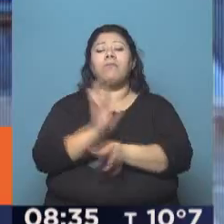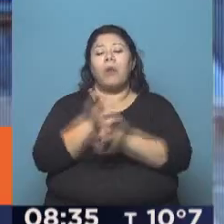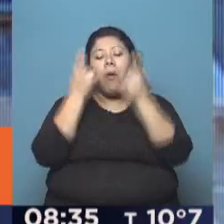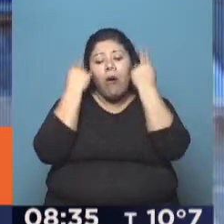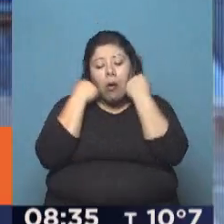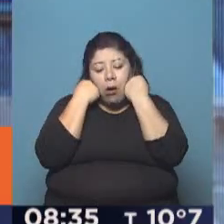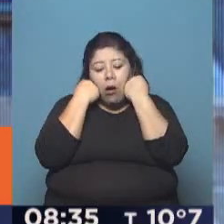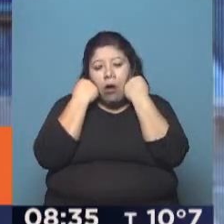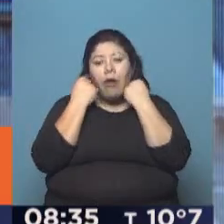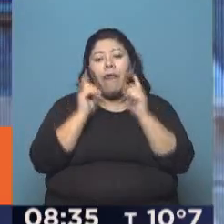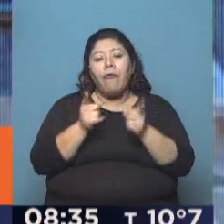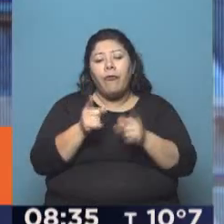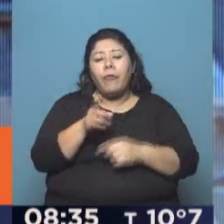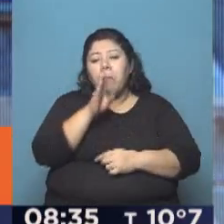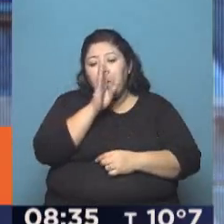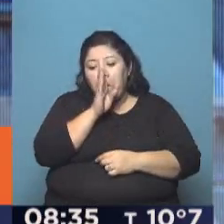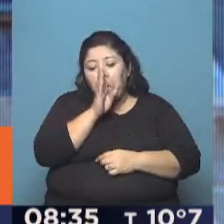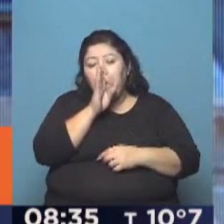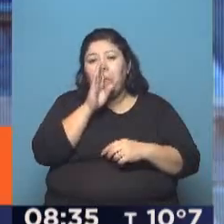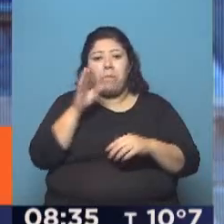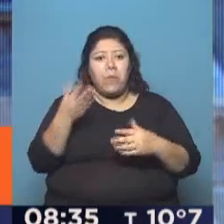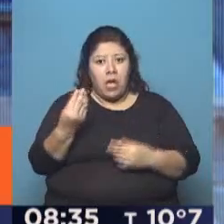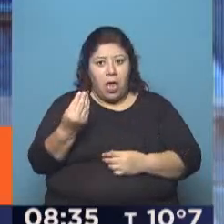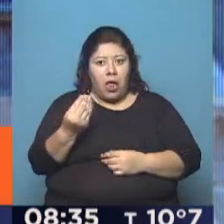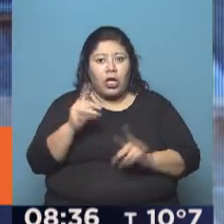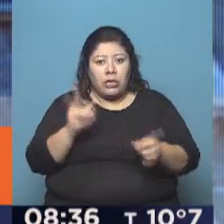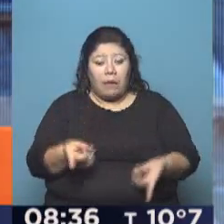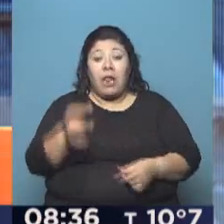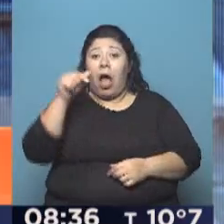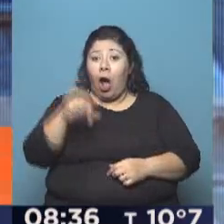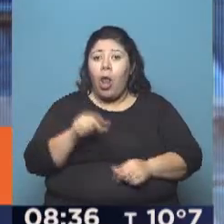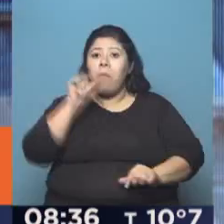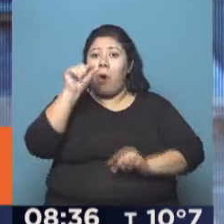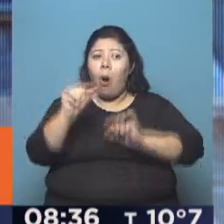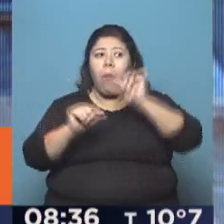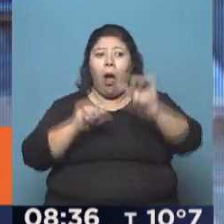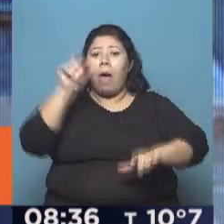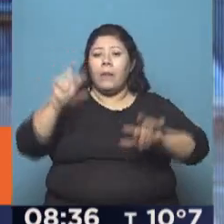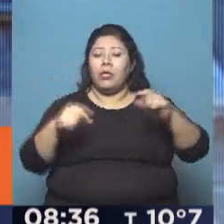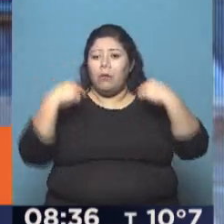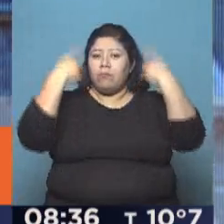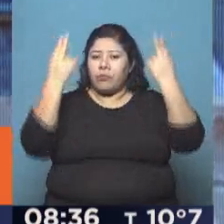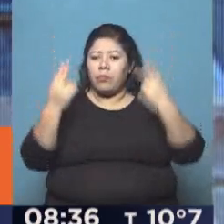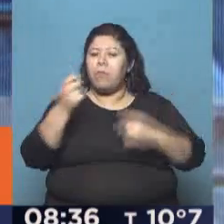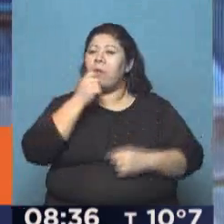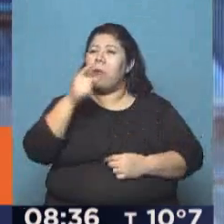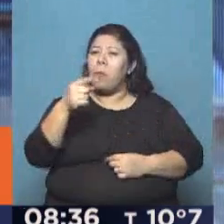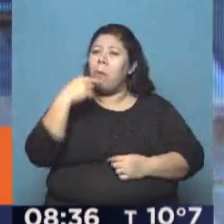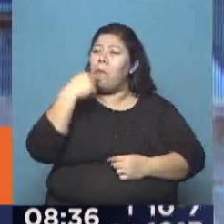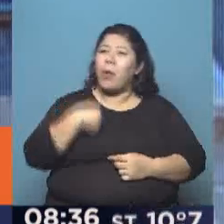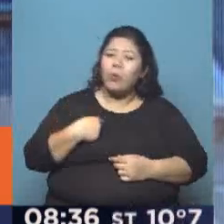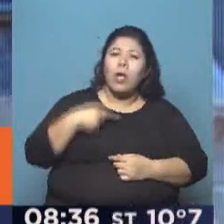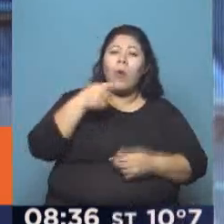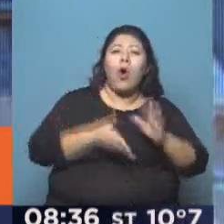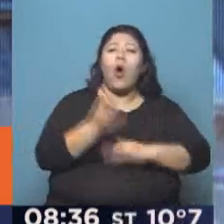anómica miedosa en muchos casos también y ahora la gente se empieza a hablar entonces a mí a veces me preguntan Y por qué vas y decís bueno porque